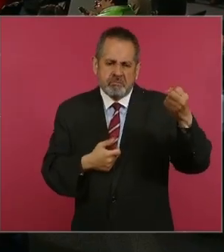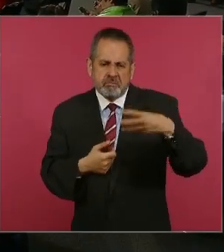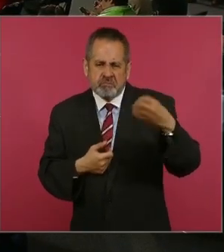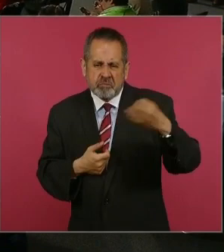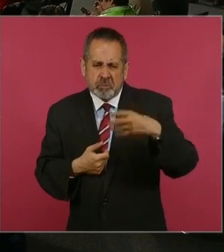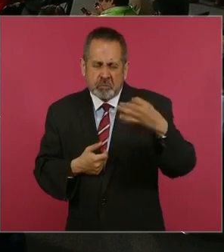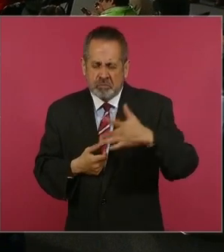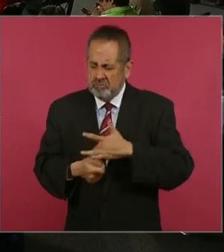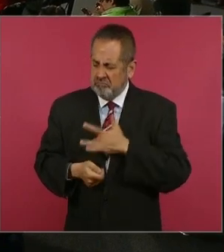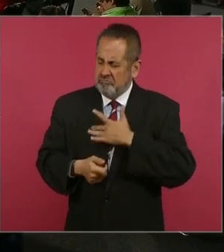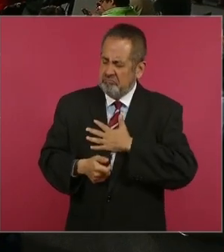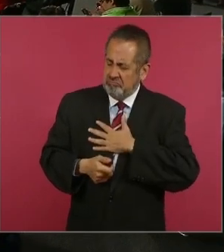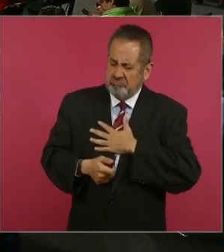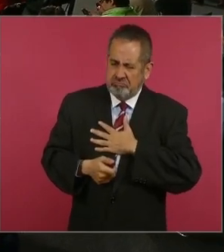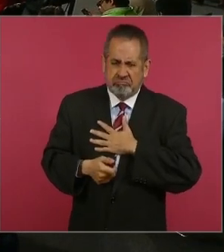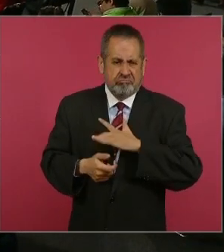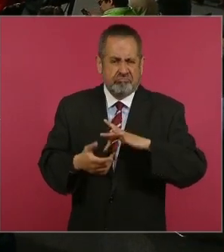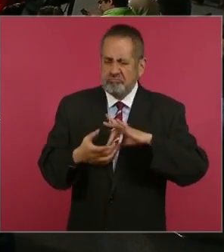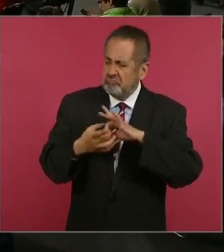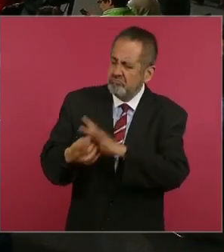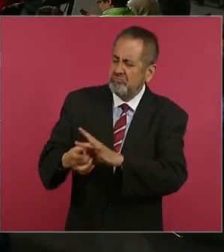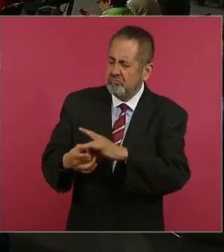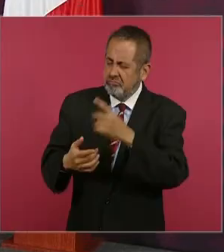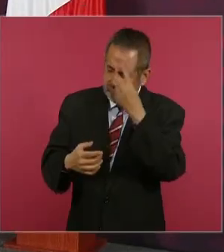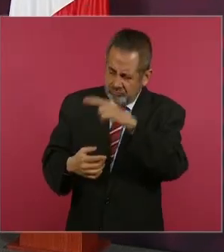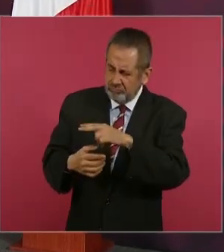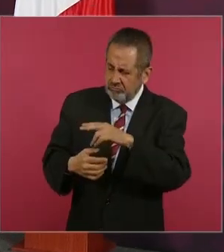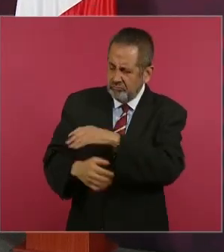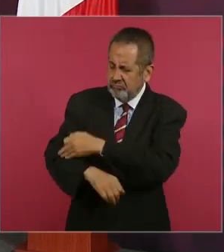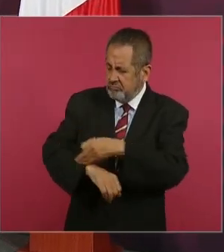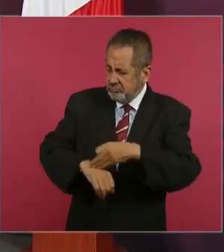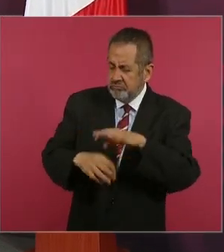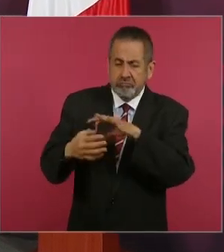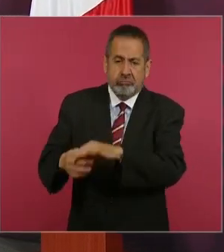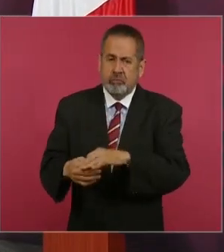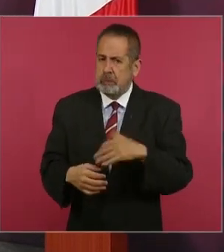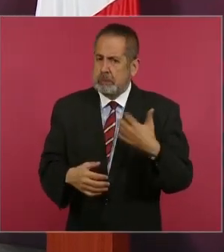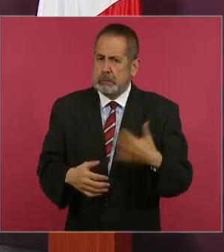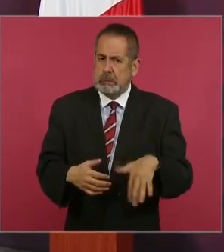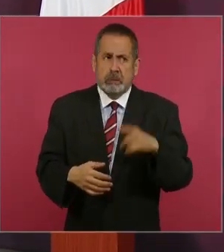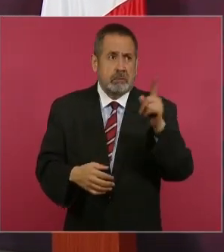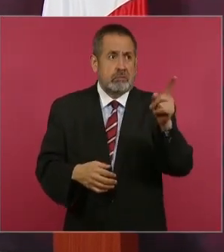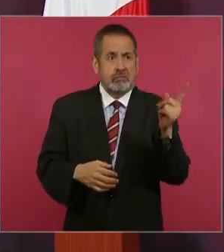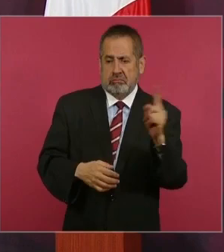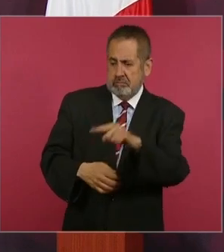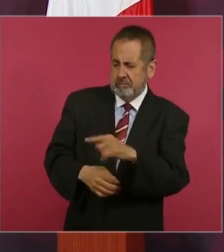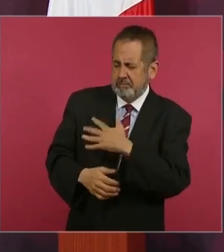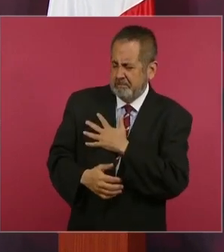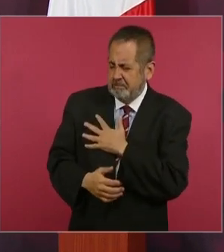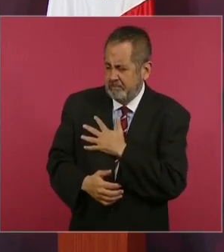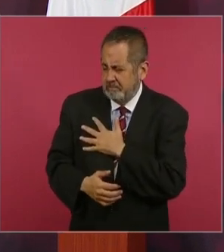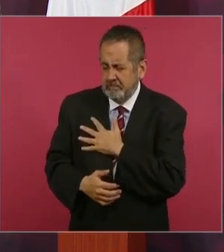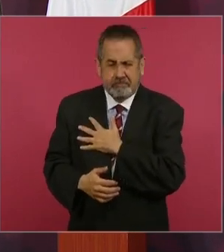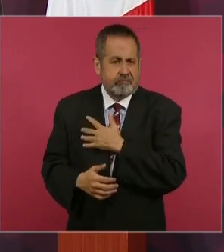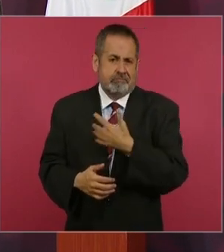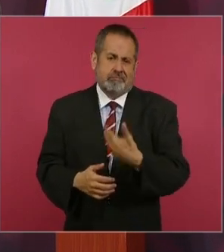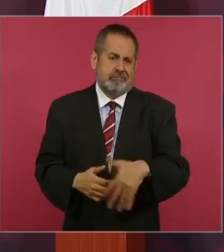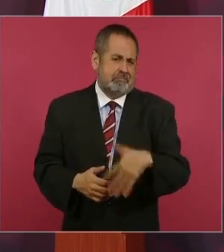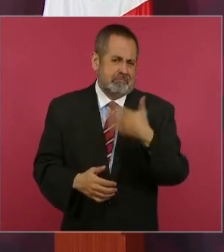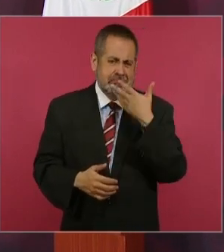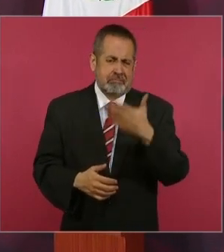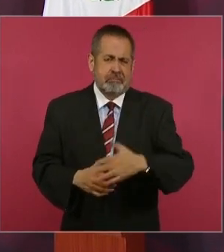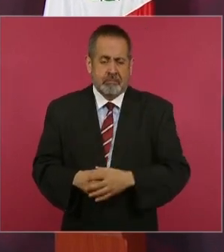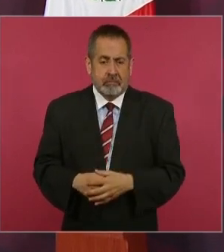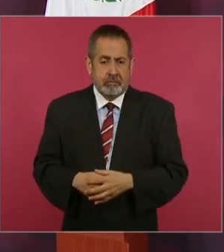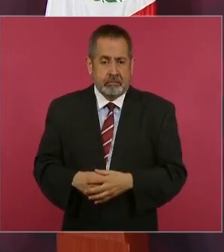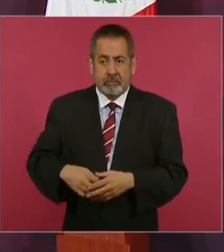mostrado su solidaridad su fraternidad el amor a sus familias en